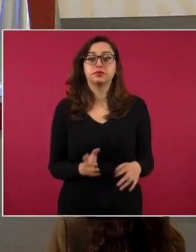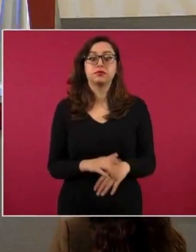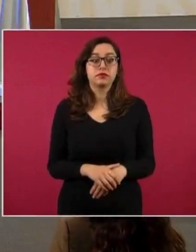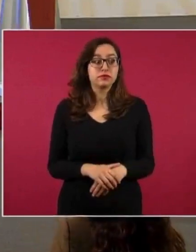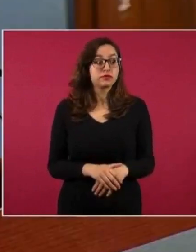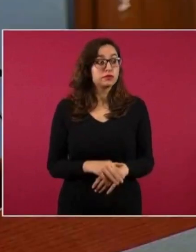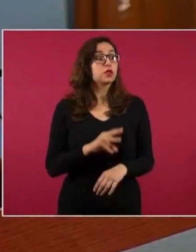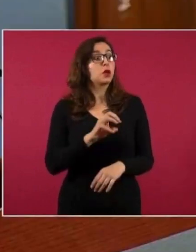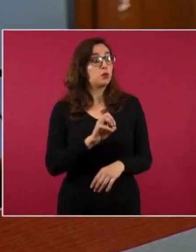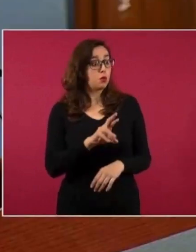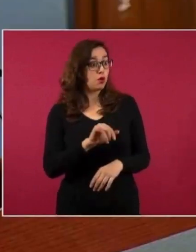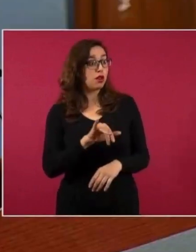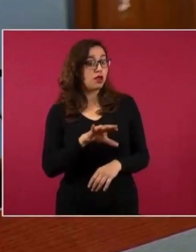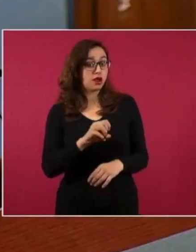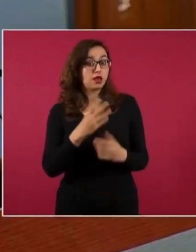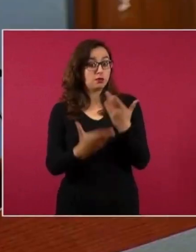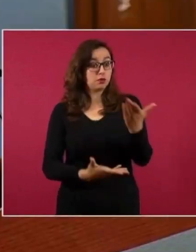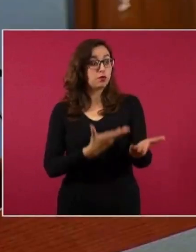¿Moreira lo propuso?